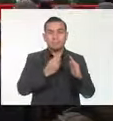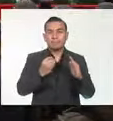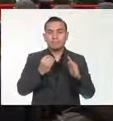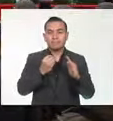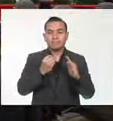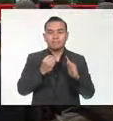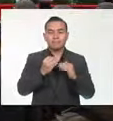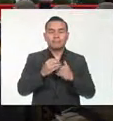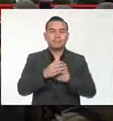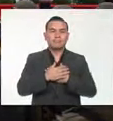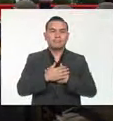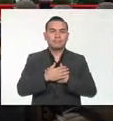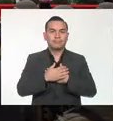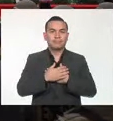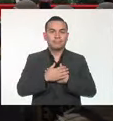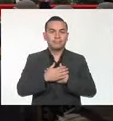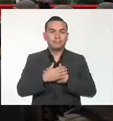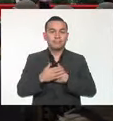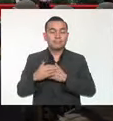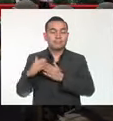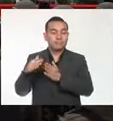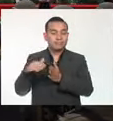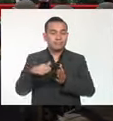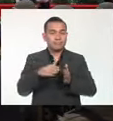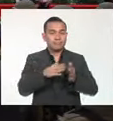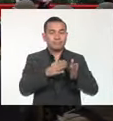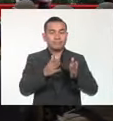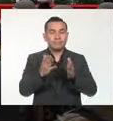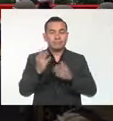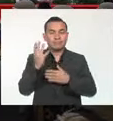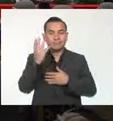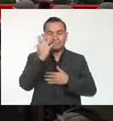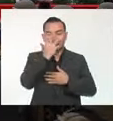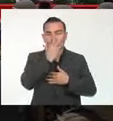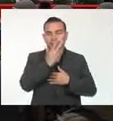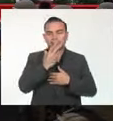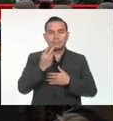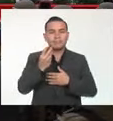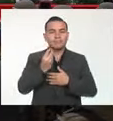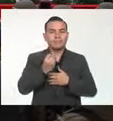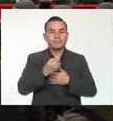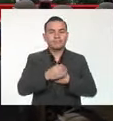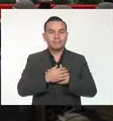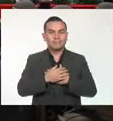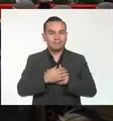campiñas. Fértiles campiñas. Ríos majestuosos.